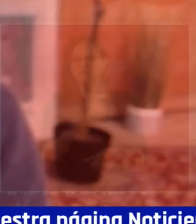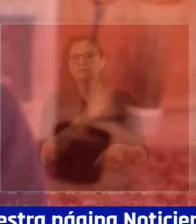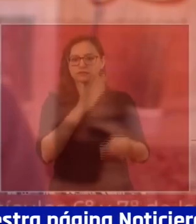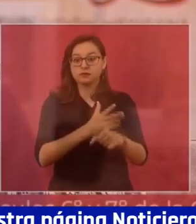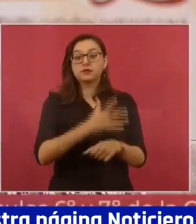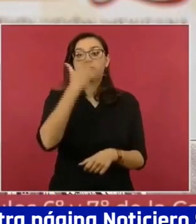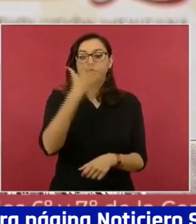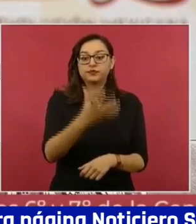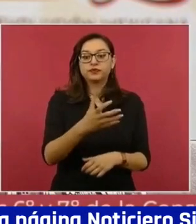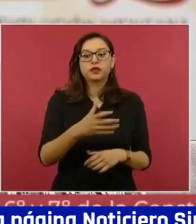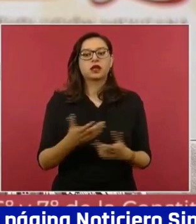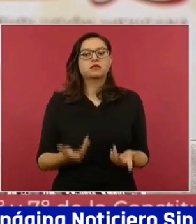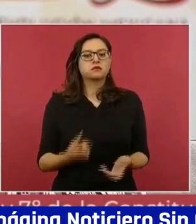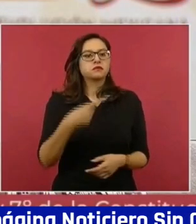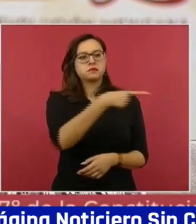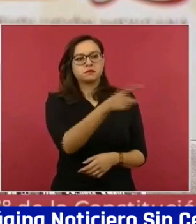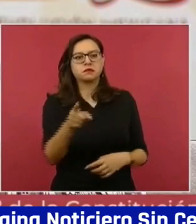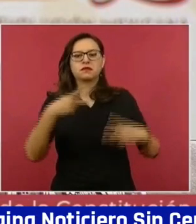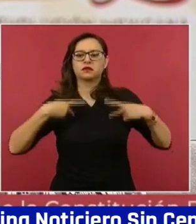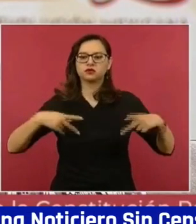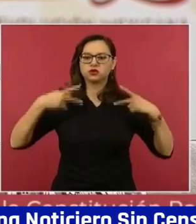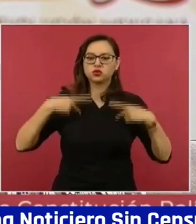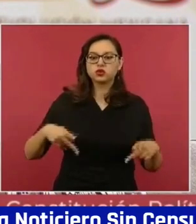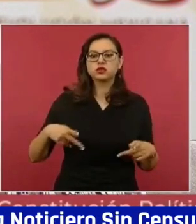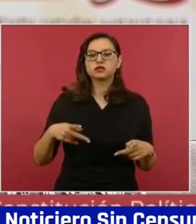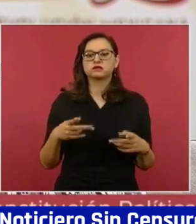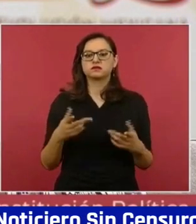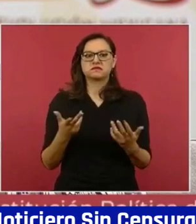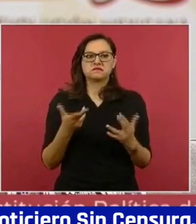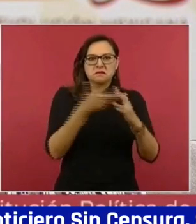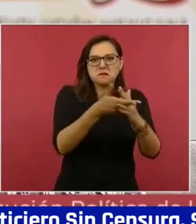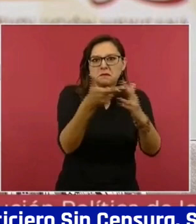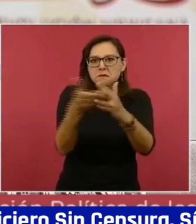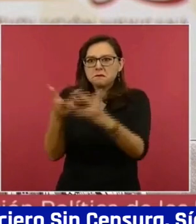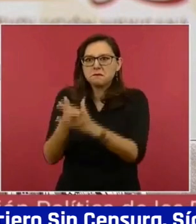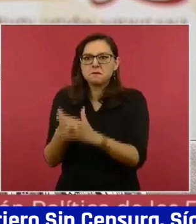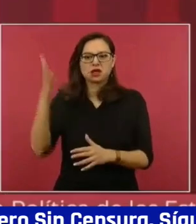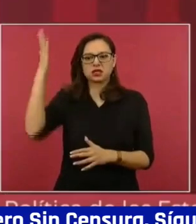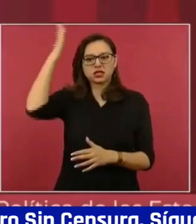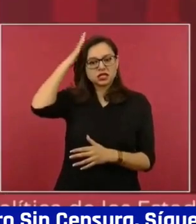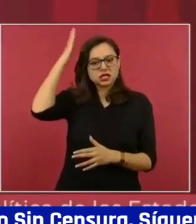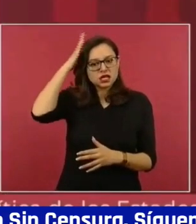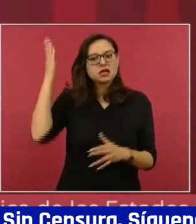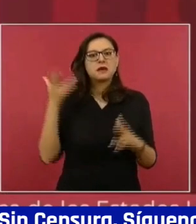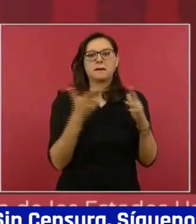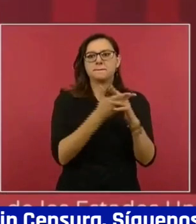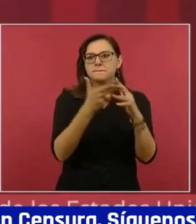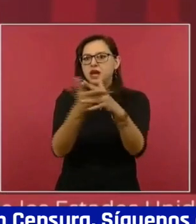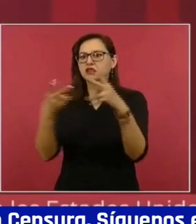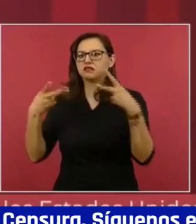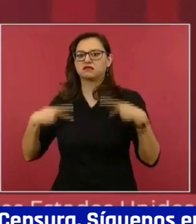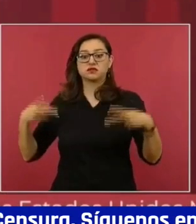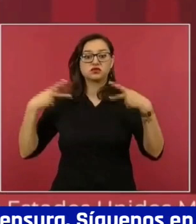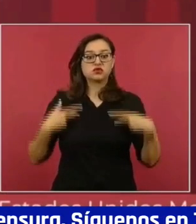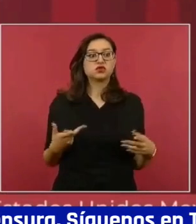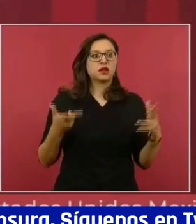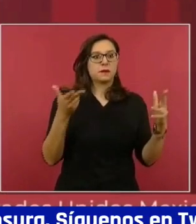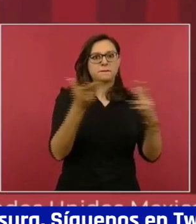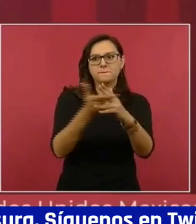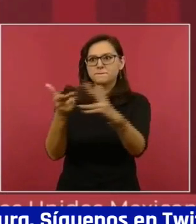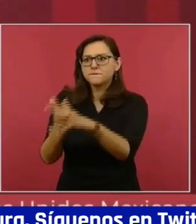tener este tipo de acumulación de dinero además de situarse como juez sin autoridad moral pero bueno